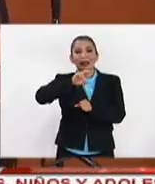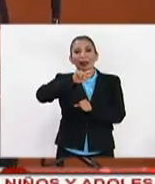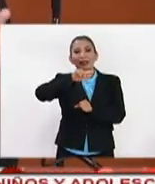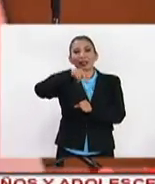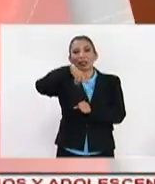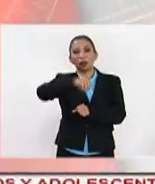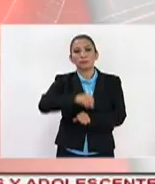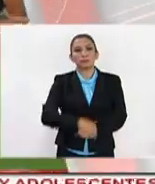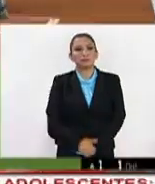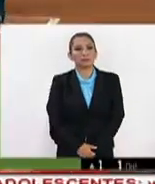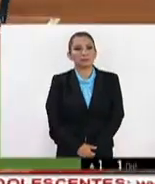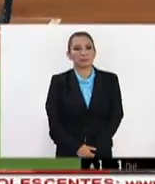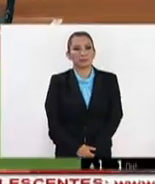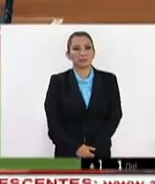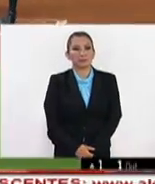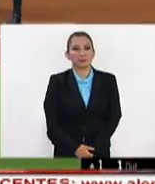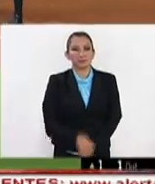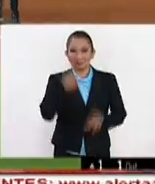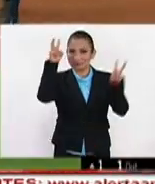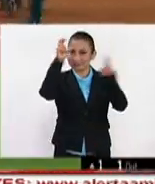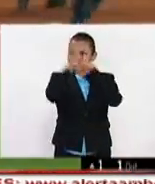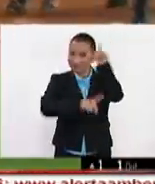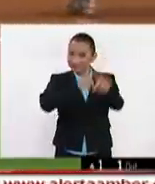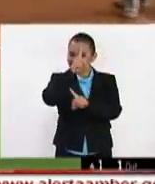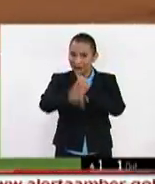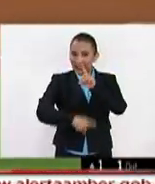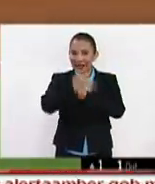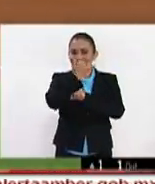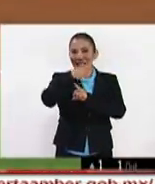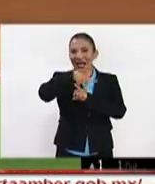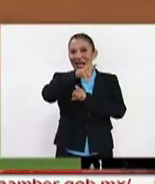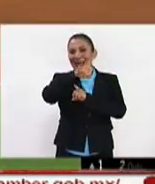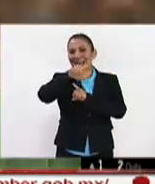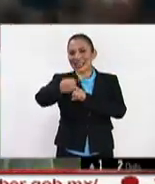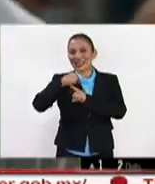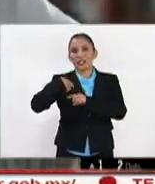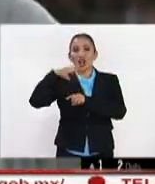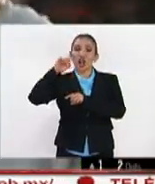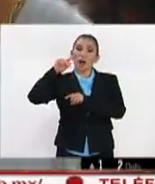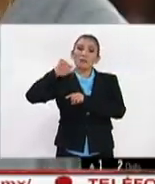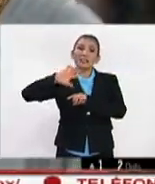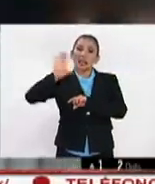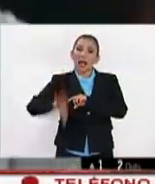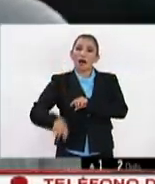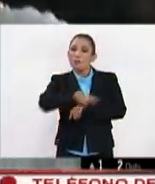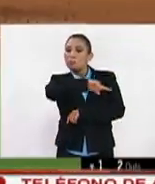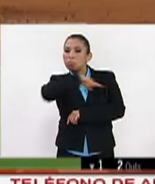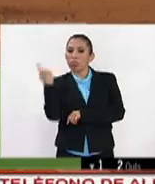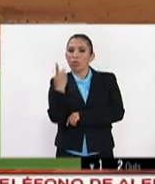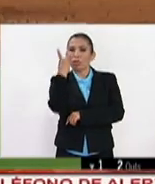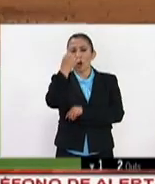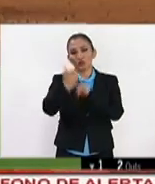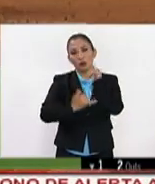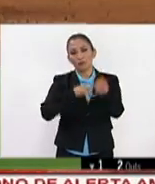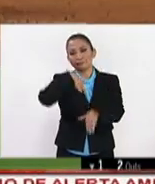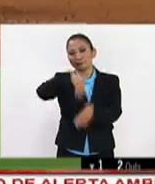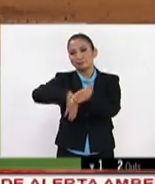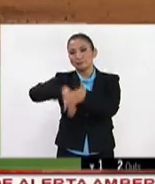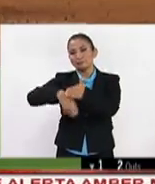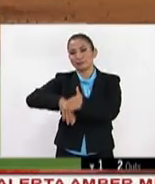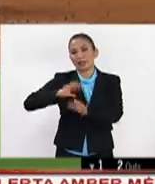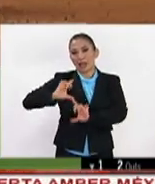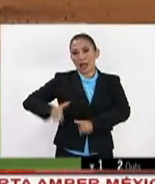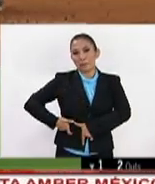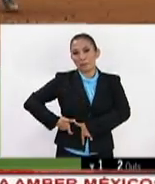Cervantino. Y en los deportes, Yankees de Nueva York y los Cubs de Chicago caen en sus primeros 2 juegos de la serie